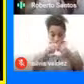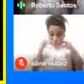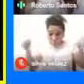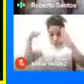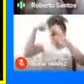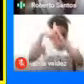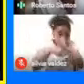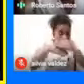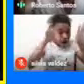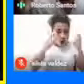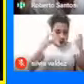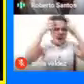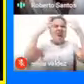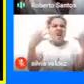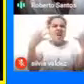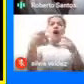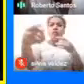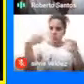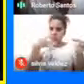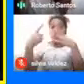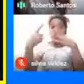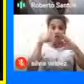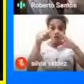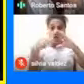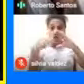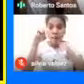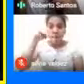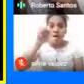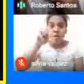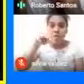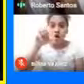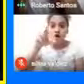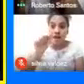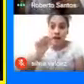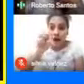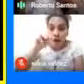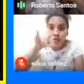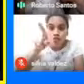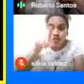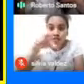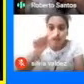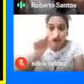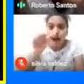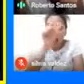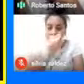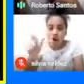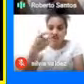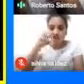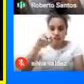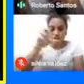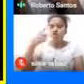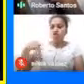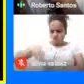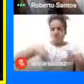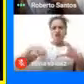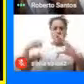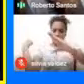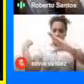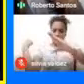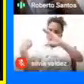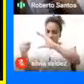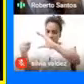conocimientos Sencillamente Nos escriben A ese correo Memoria Muisca Arroba Y email Punto com Y les enviaremos Estos libros De la cátedra Muisca